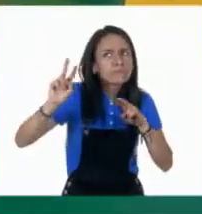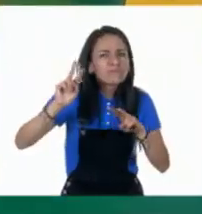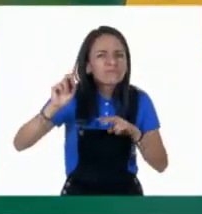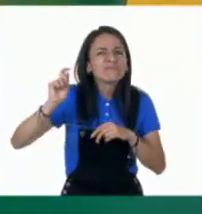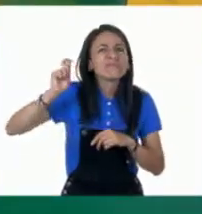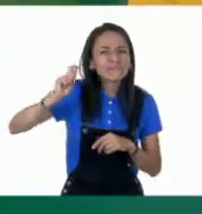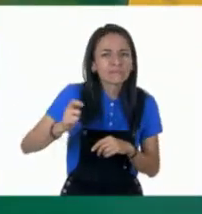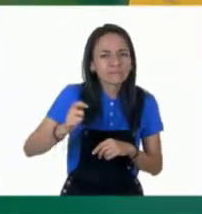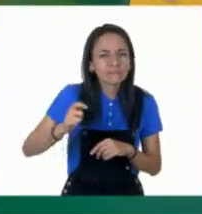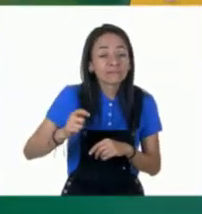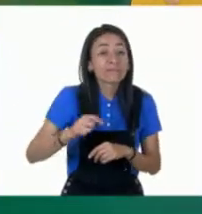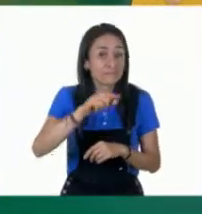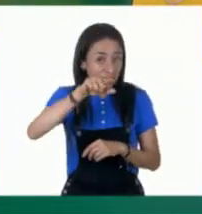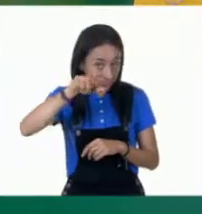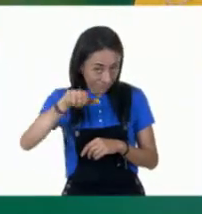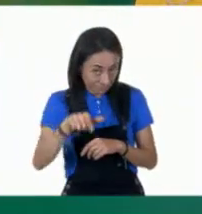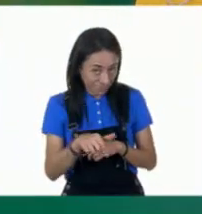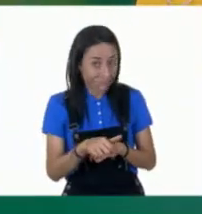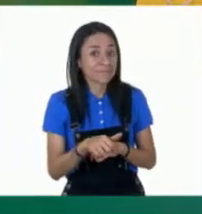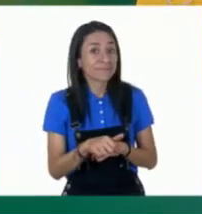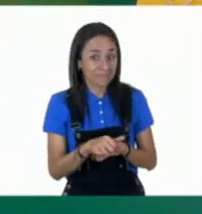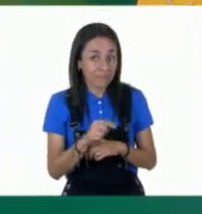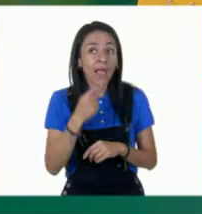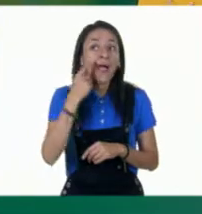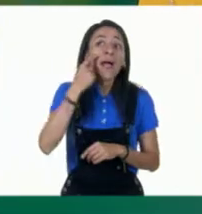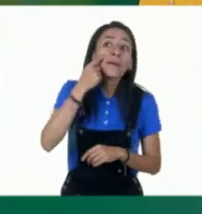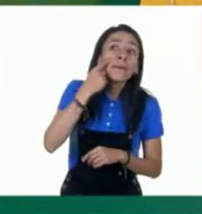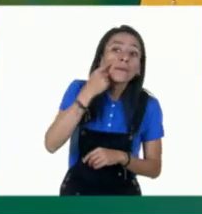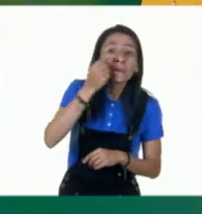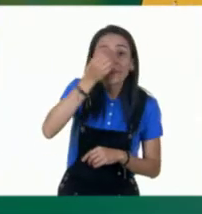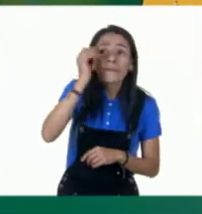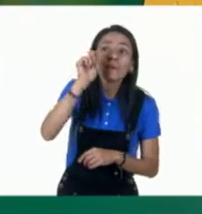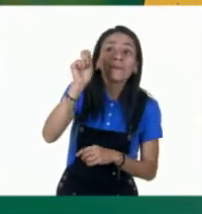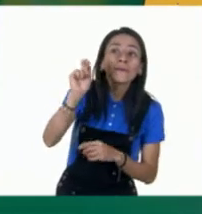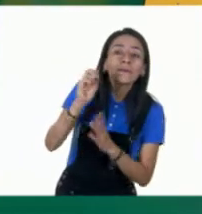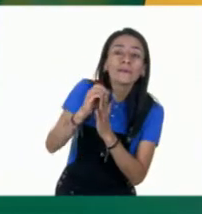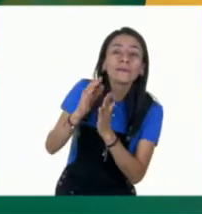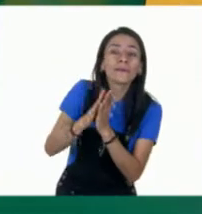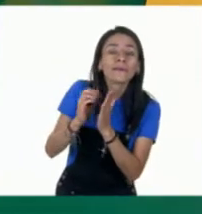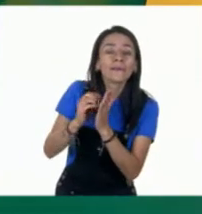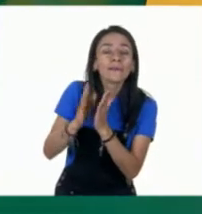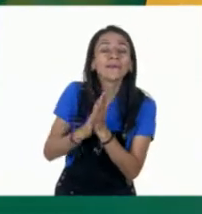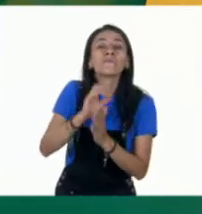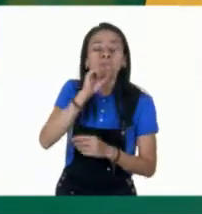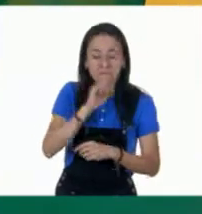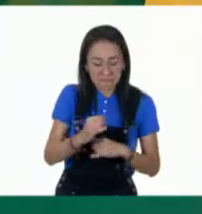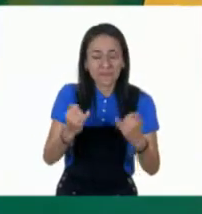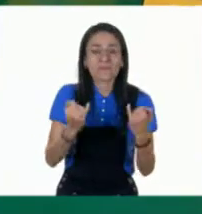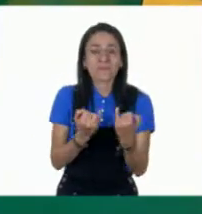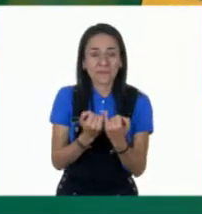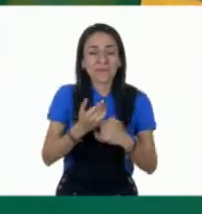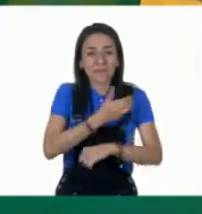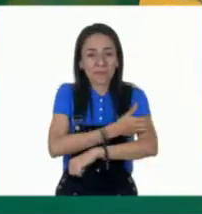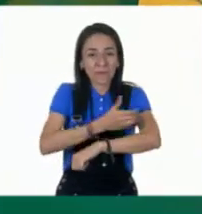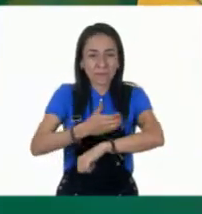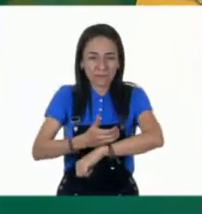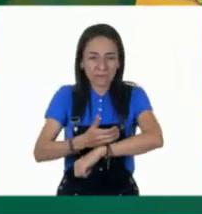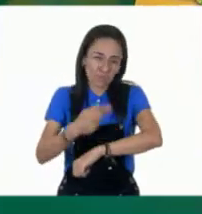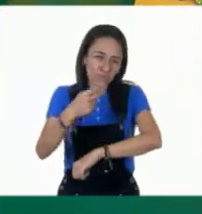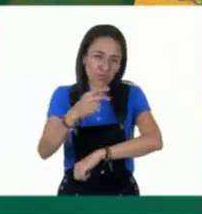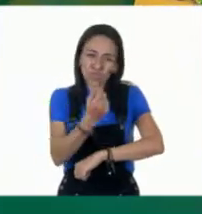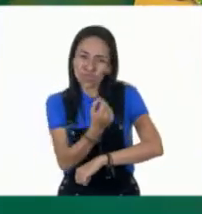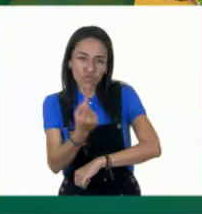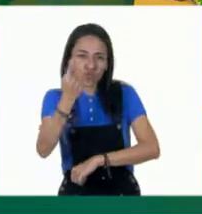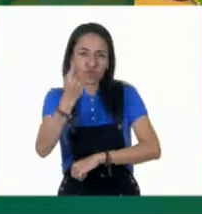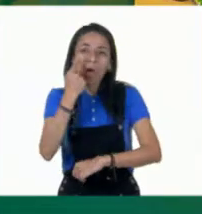en un momentito más voy a revisar lo que lleva Oscar y también vamos a ver la participación de uno de sus compañeros. Muy bien. Me parece